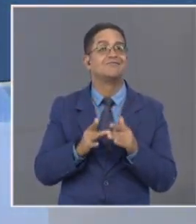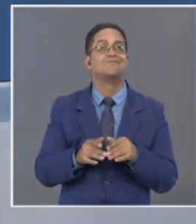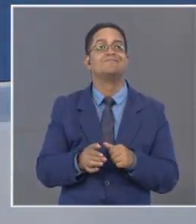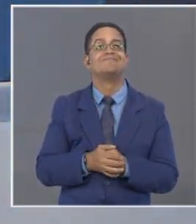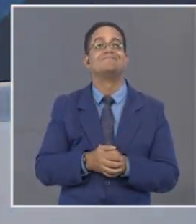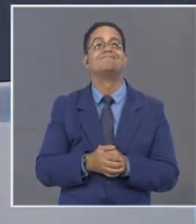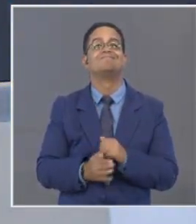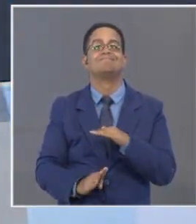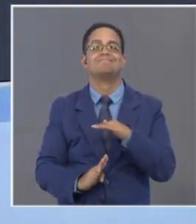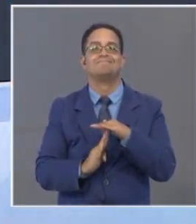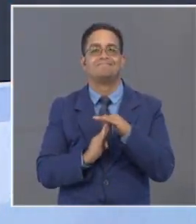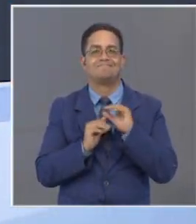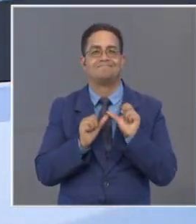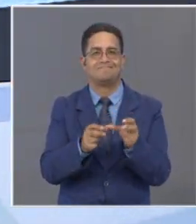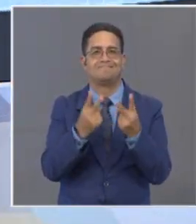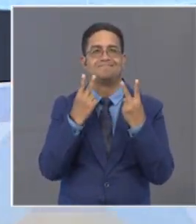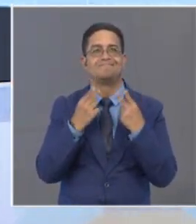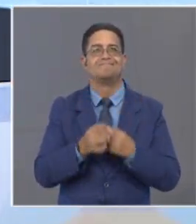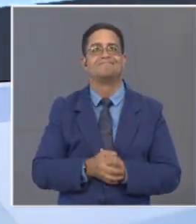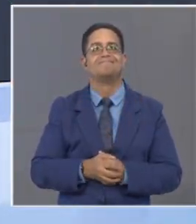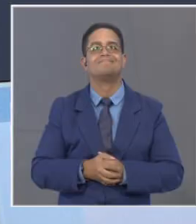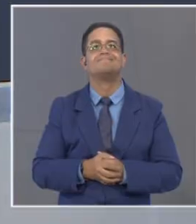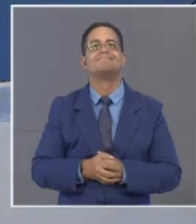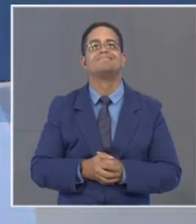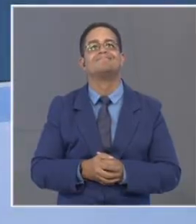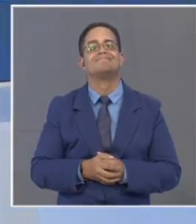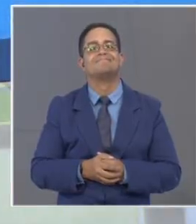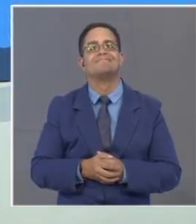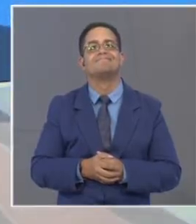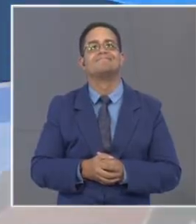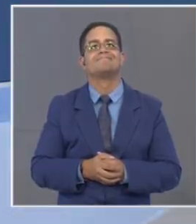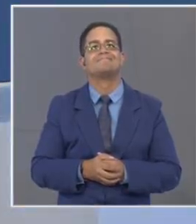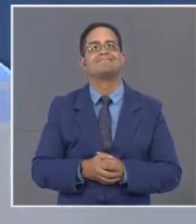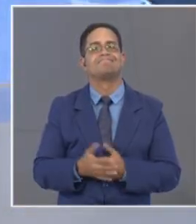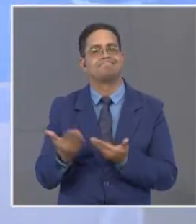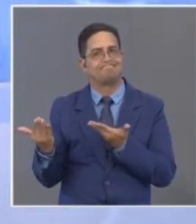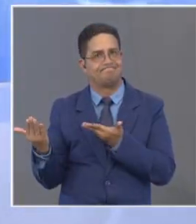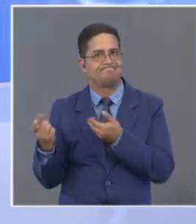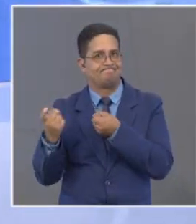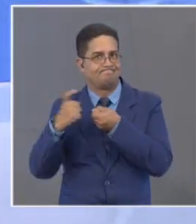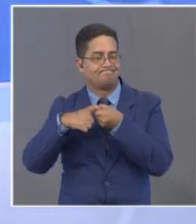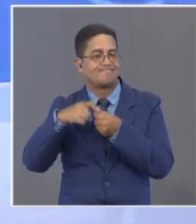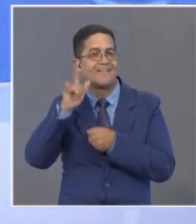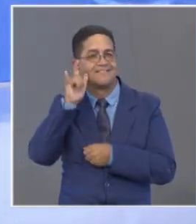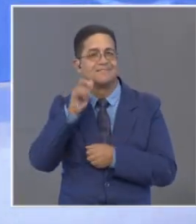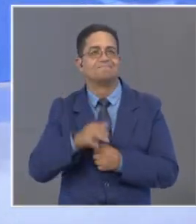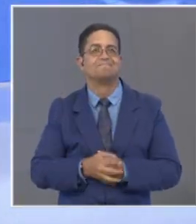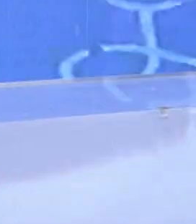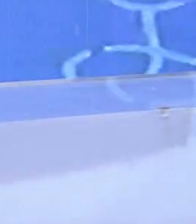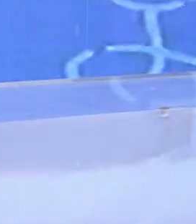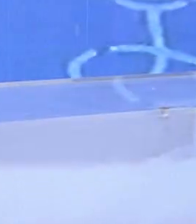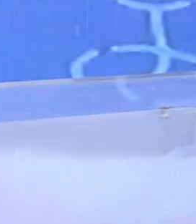@salud_gb, @Daniela J. Salas y @dr_Asdrúbal Alfonso, la cuenta de nuestra especialista. Volvemos.